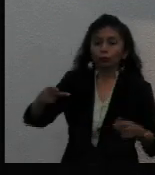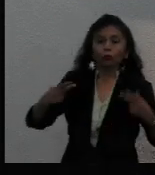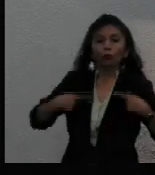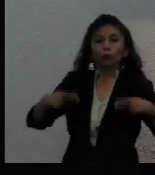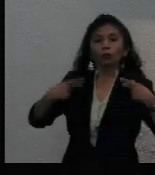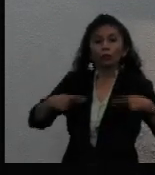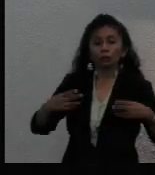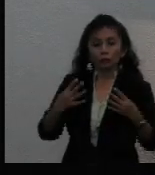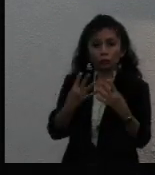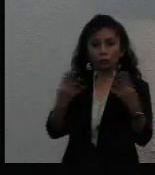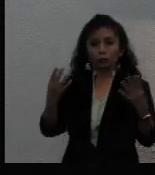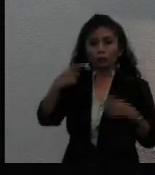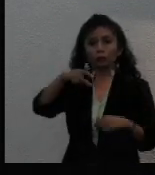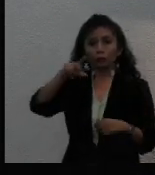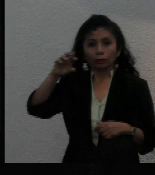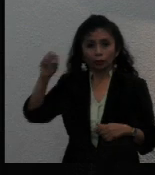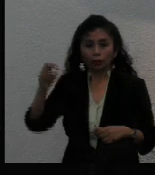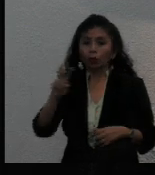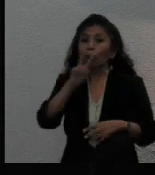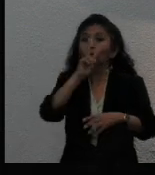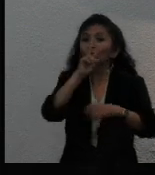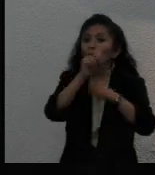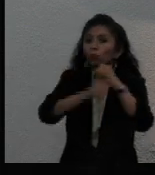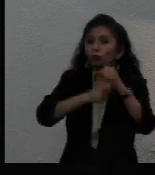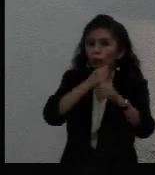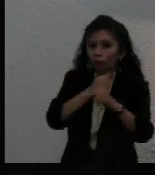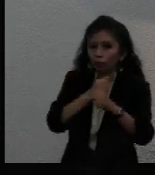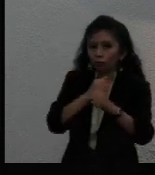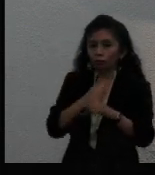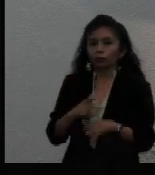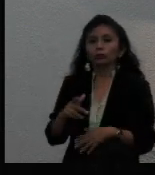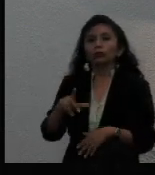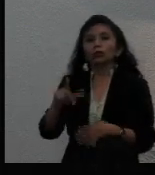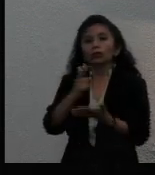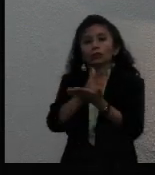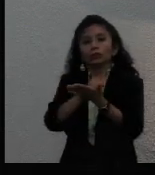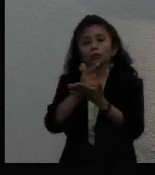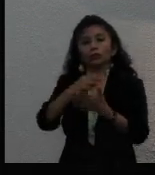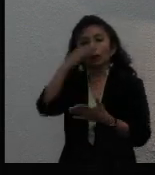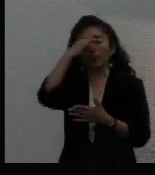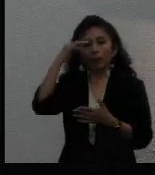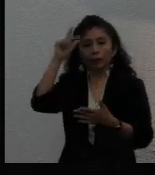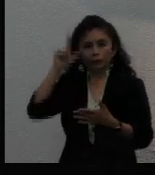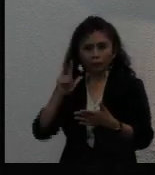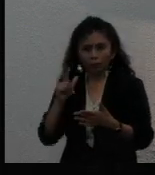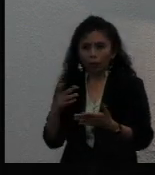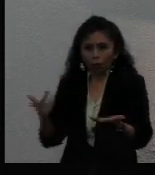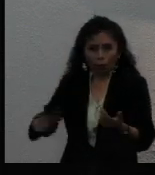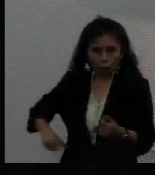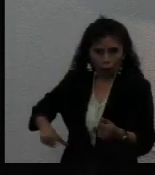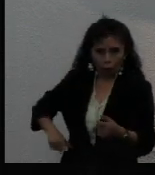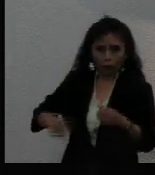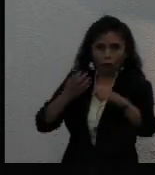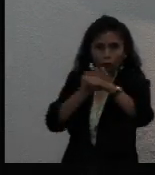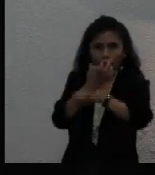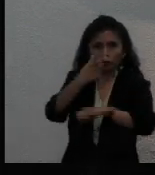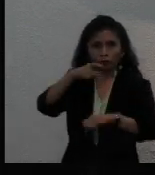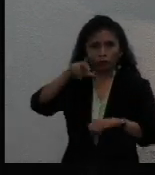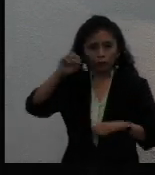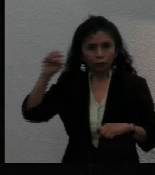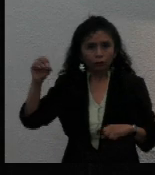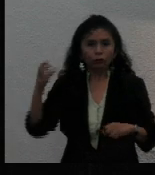quintanarroense. A 2 años de la toma de protesta de la licenciada Mara Lezama Espinosa como gobernadora del estado de Quintana